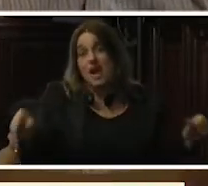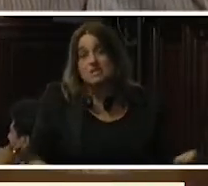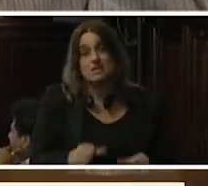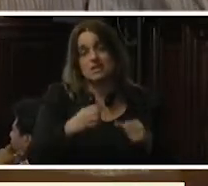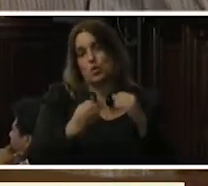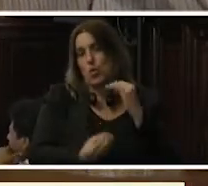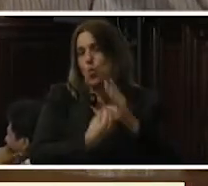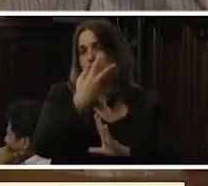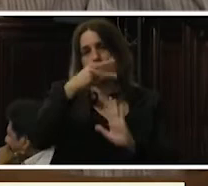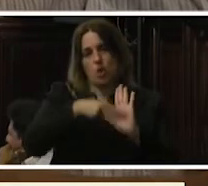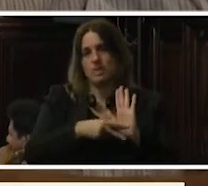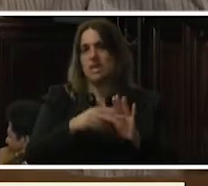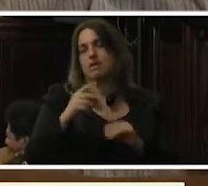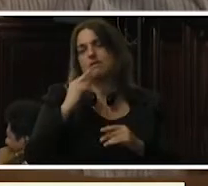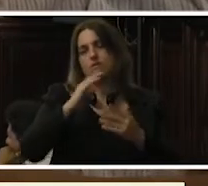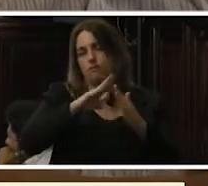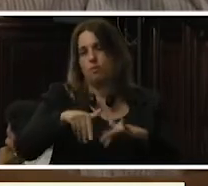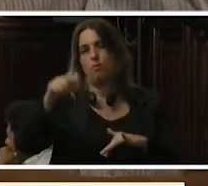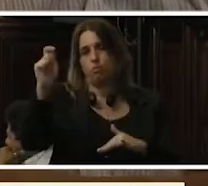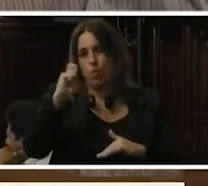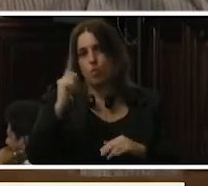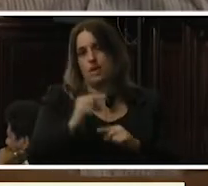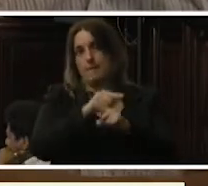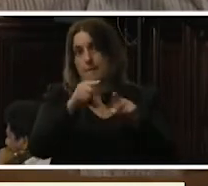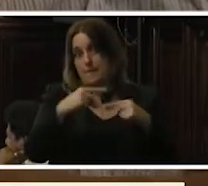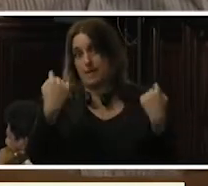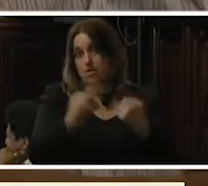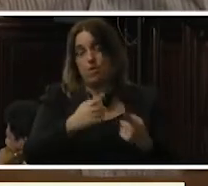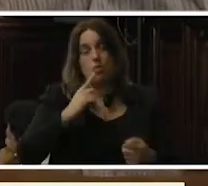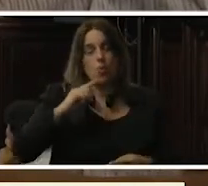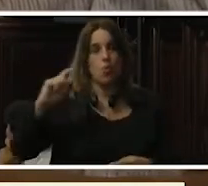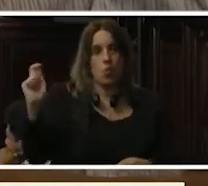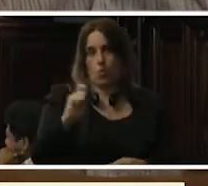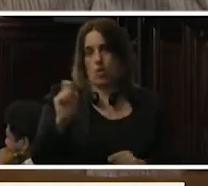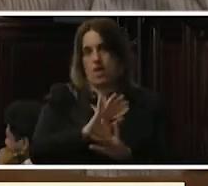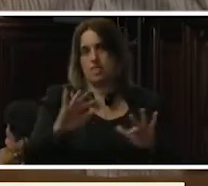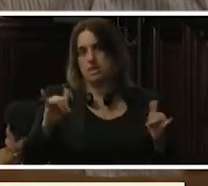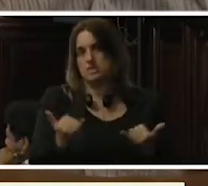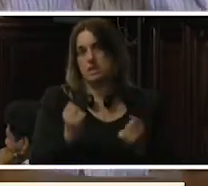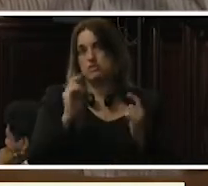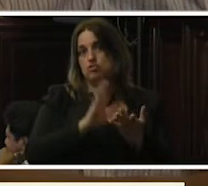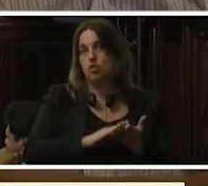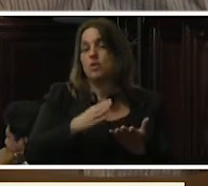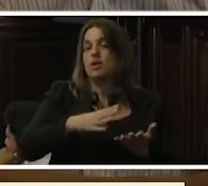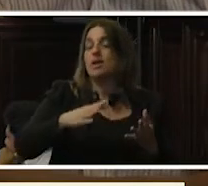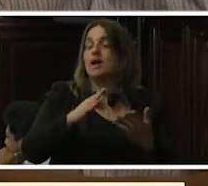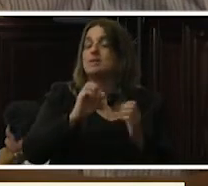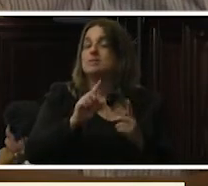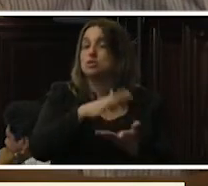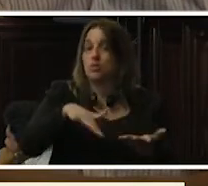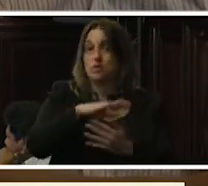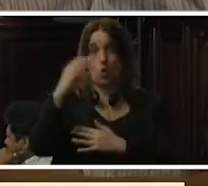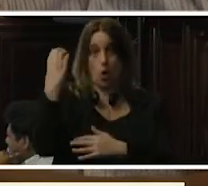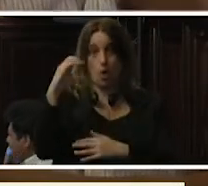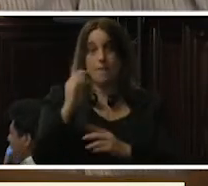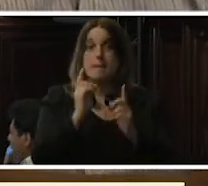públicas efectivas contra cobra especial urgencia ante el contexto de transformación territorial de Colombia. Asimismo,